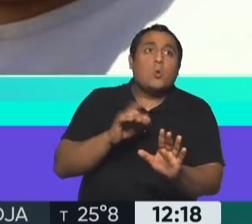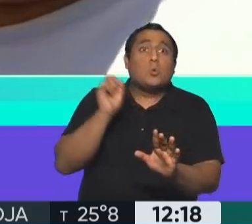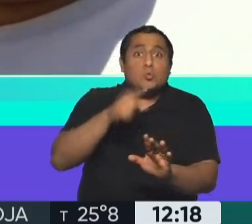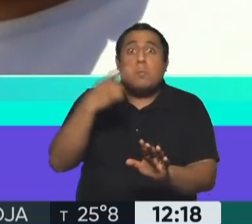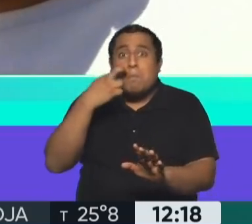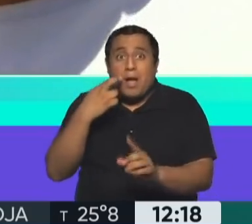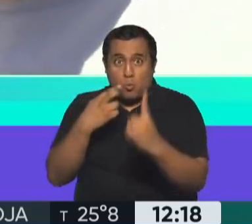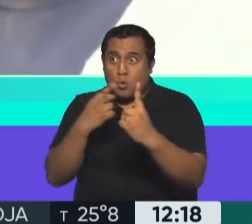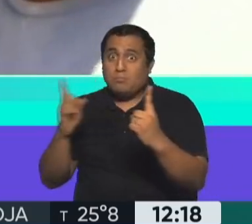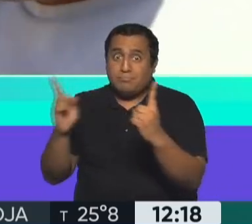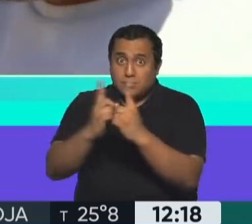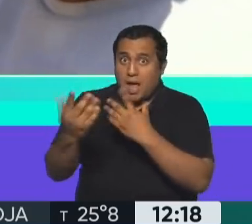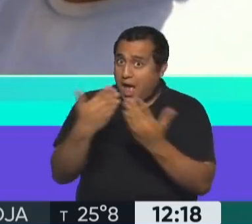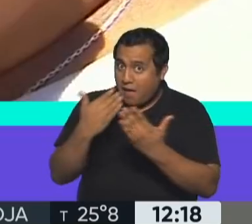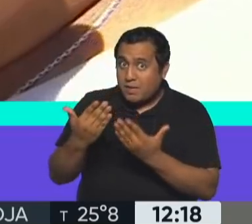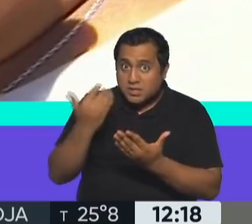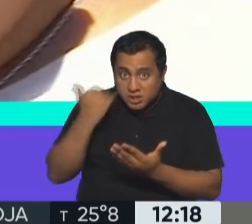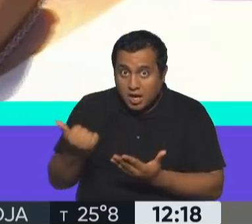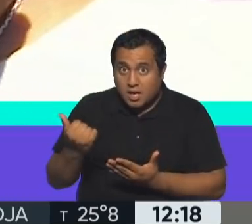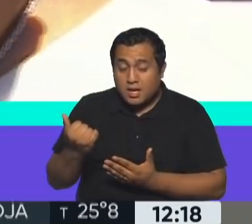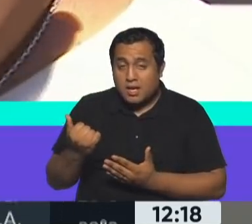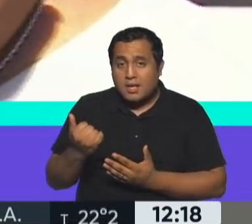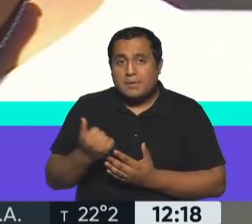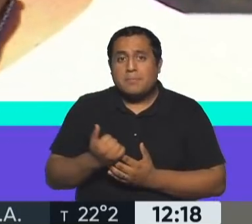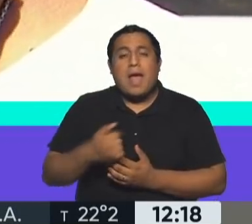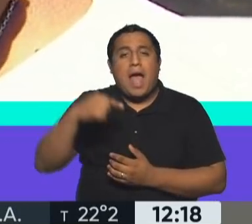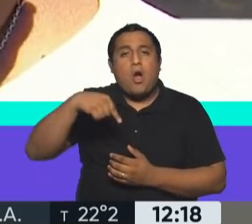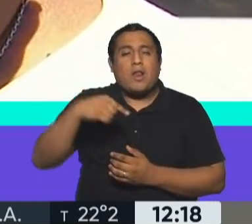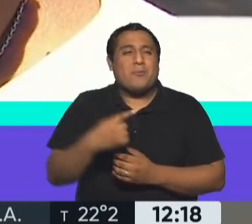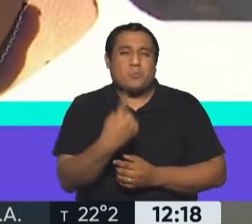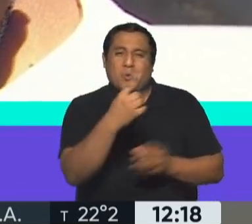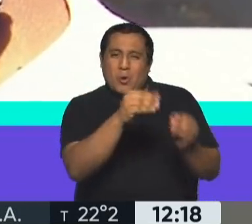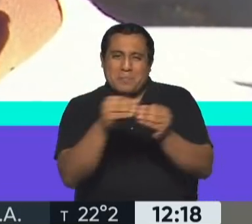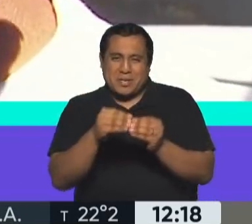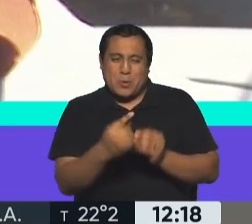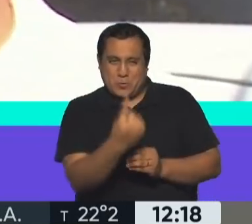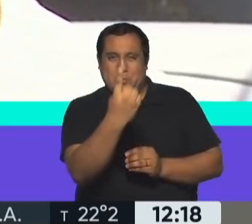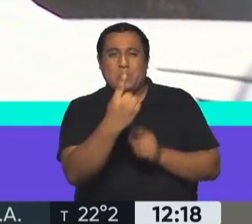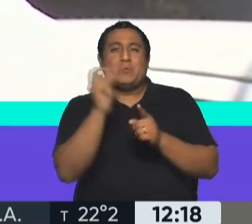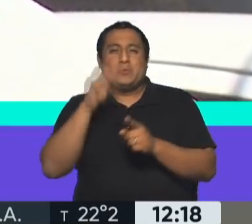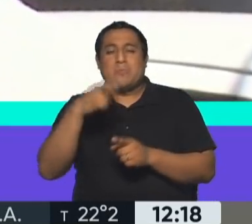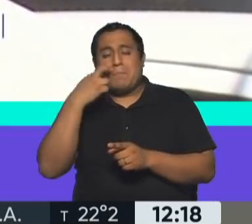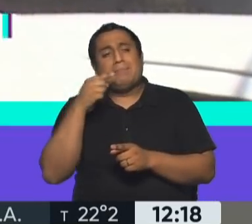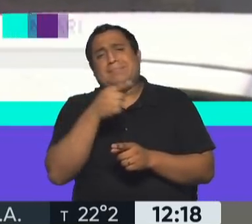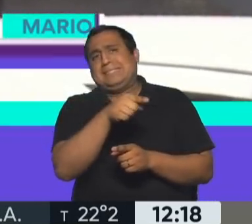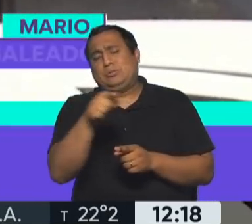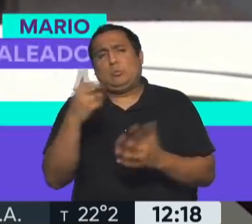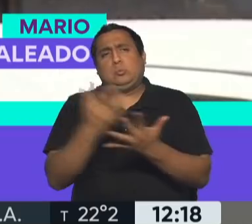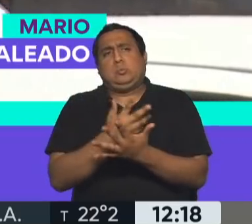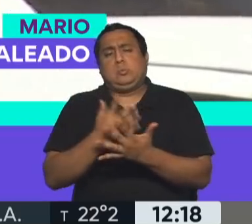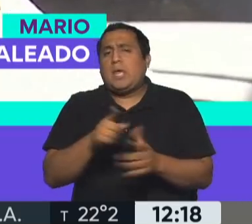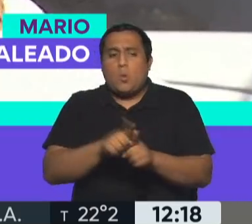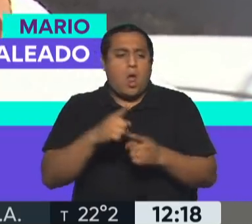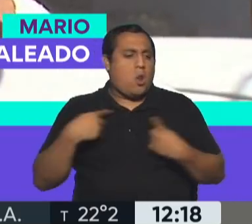allí en la puerta del hospital? En este momento está el padre de uno de los chicos que pasaron un calvario anoche, como lo